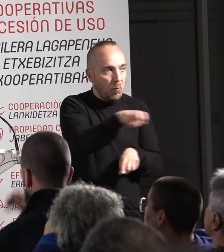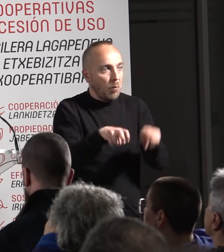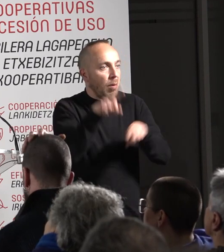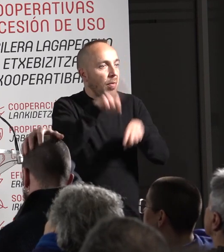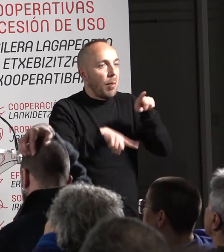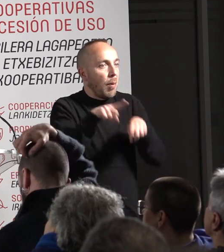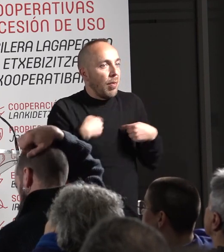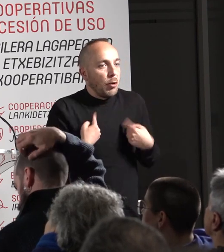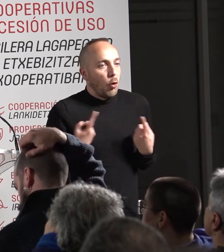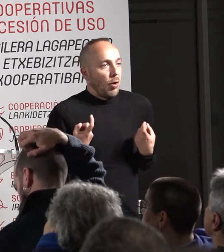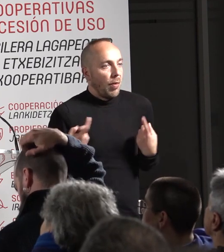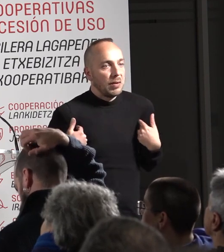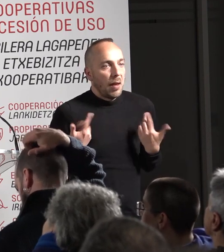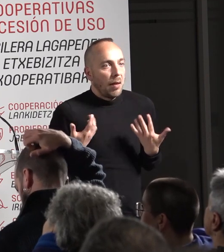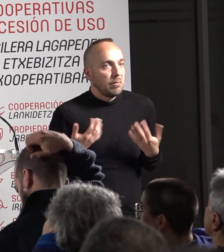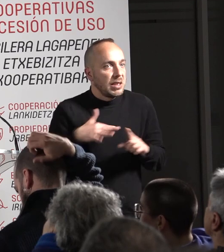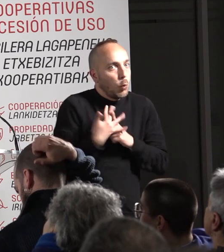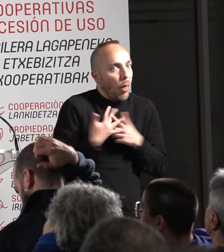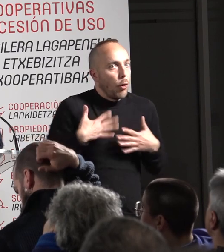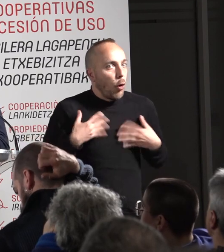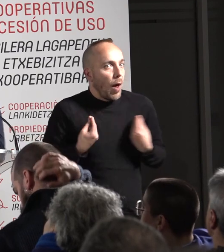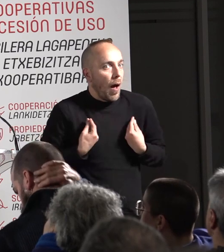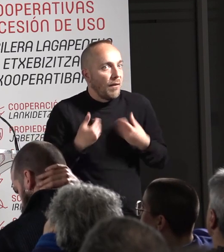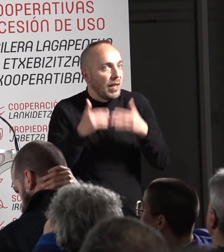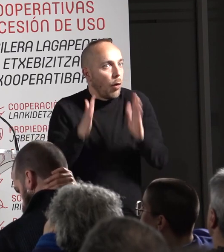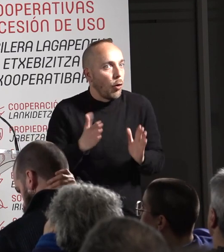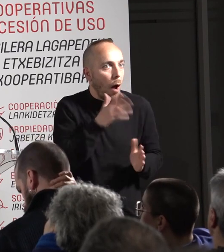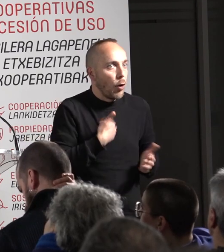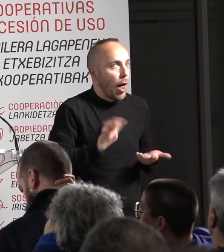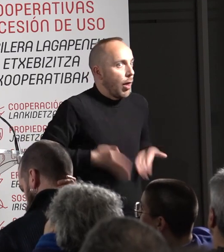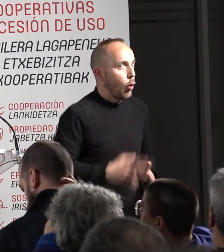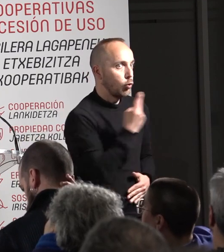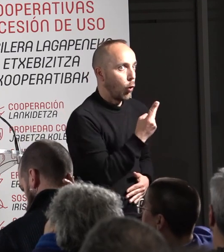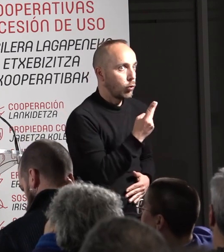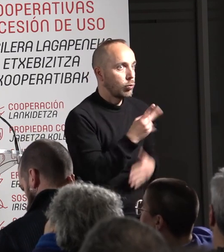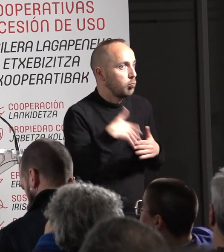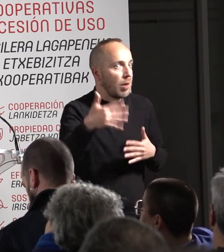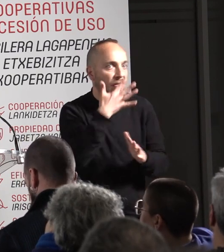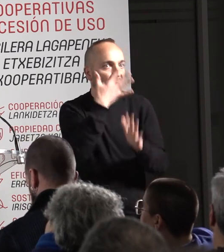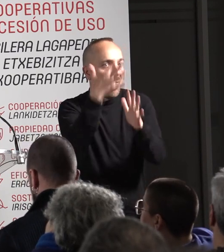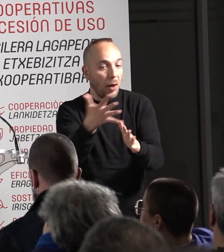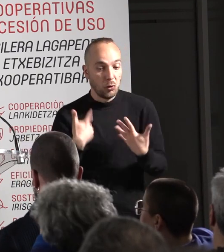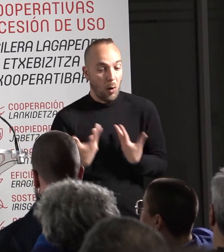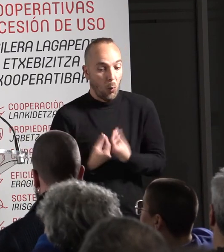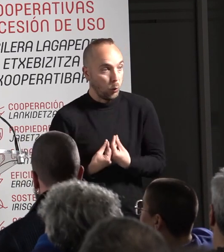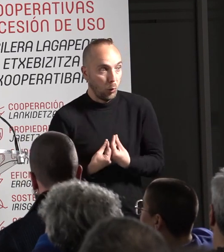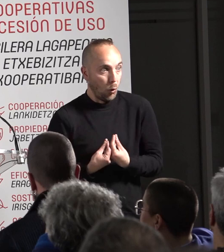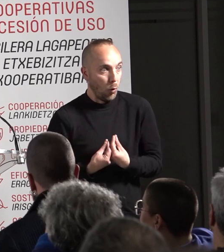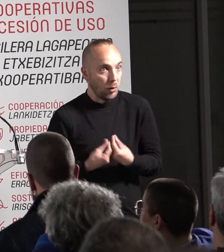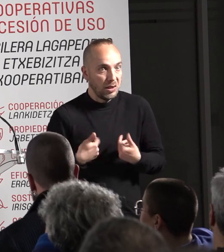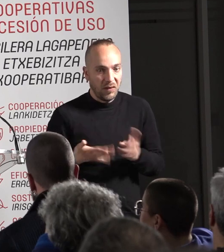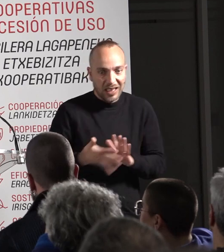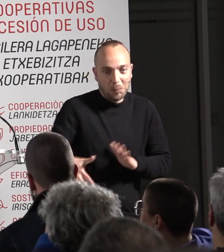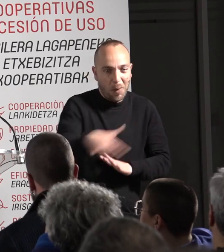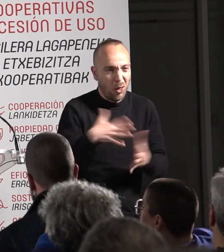realidad habitacional en parte de la vida. Si yo tengo dos hijos ahora, pero dentro de 10 años ya no están conmigo, no necesito ese espacio tan